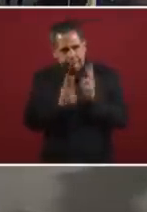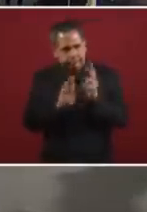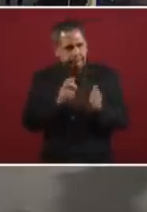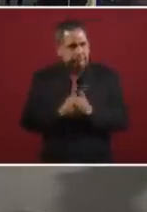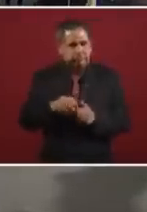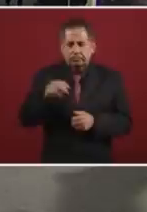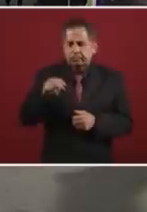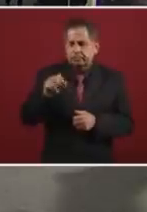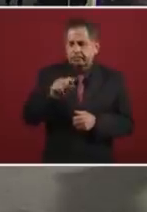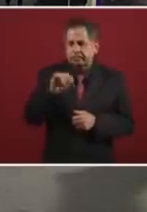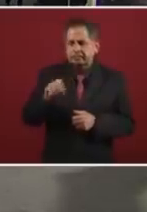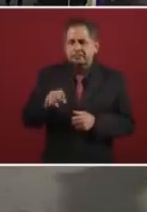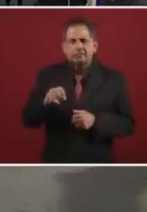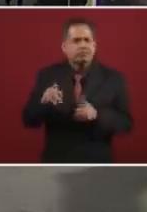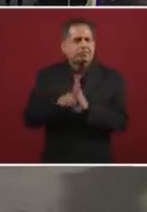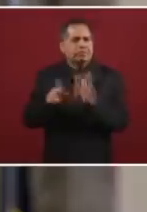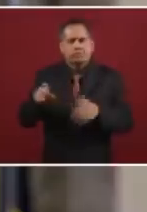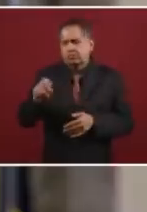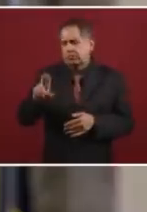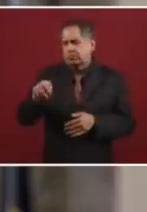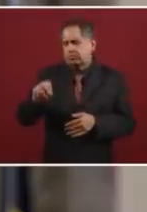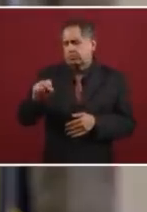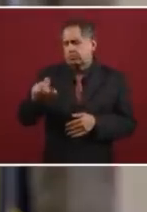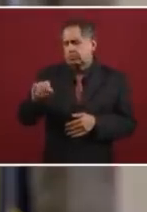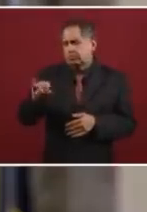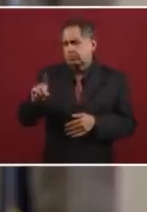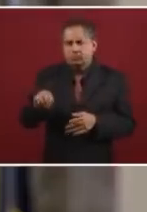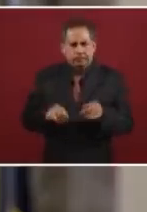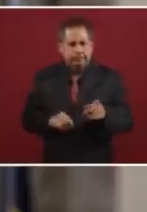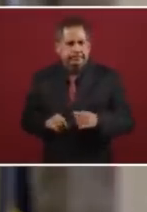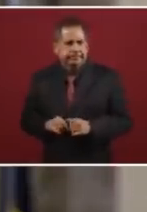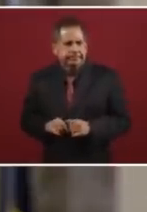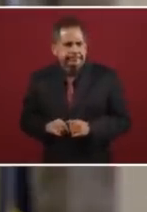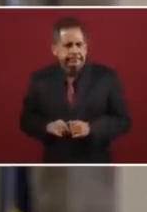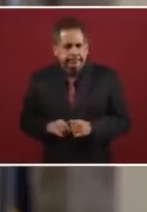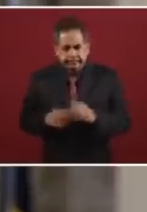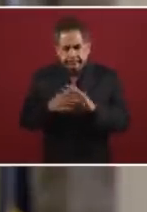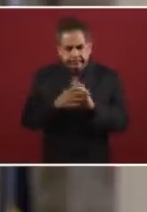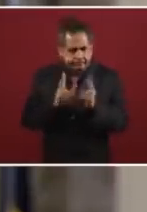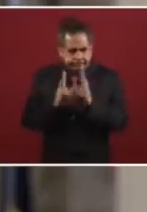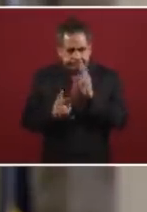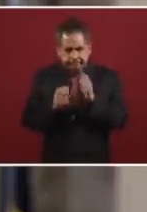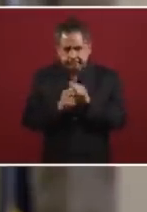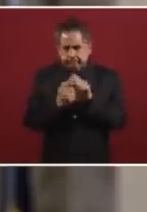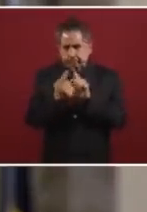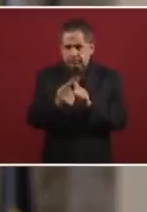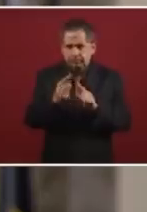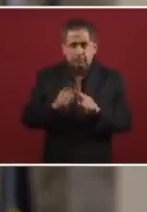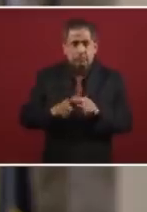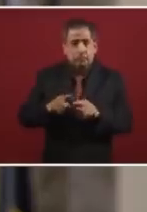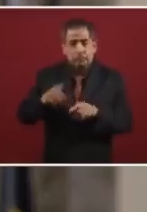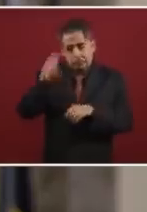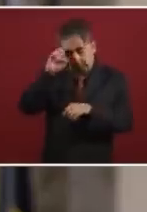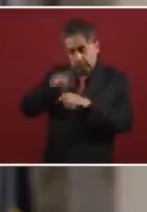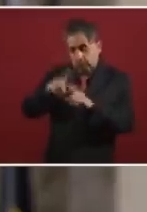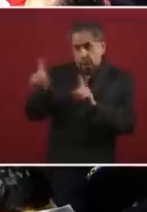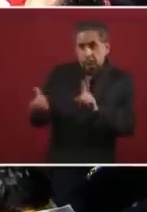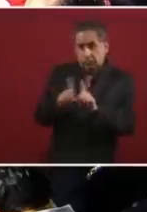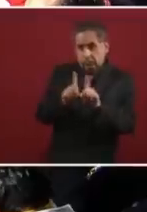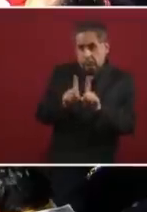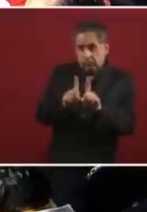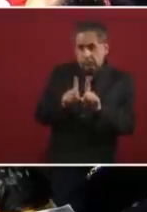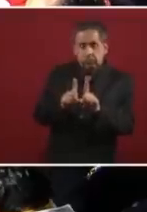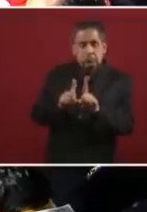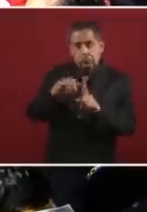rodríguez de oro sólido precisamente se habló e se entrevistó a la agregada cultural de la